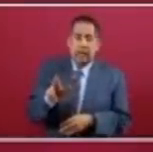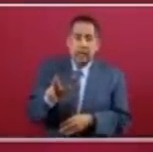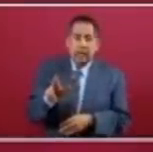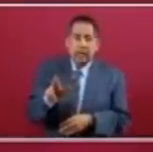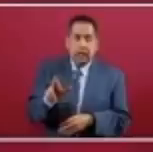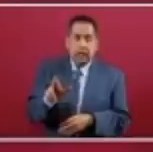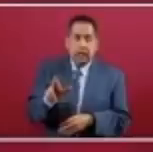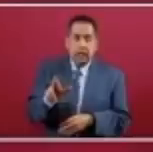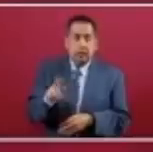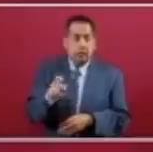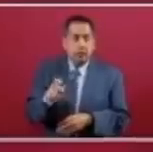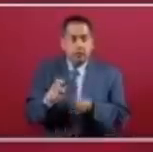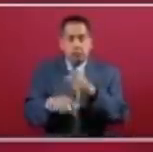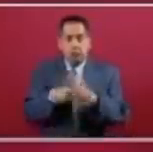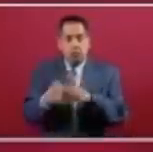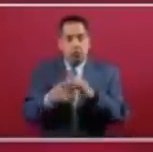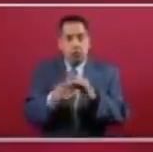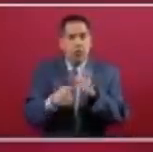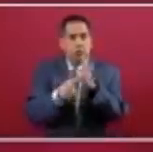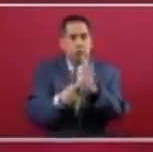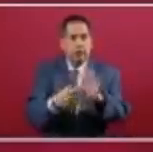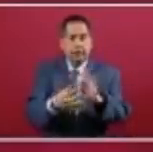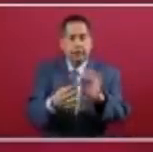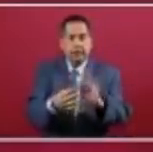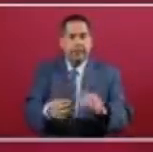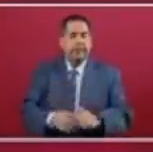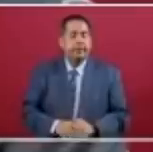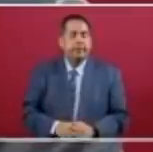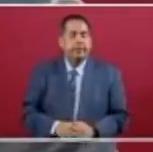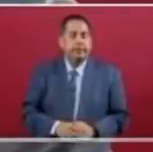que aquí les vamos a presentar